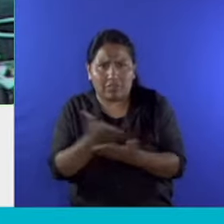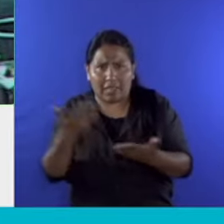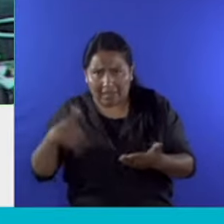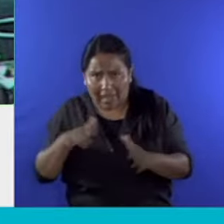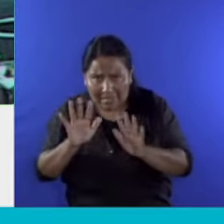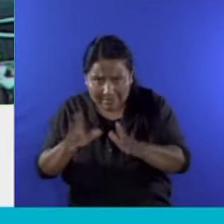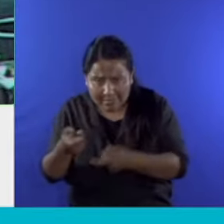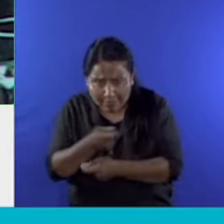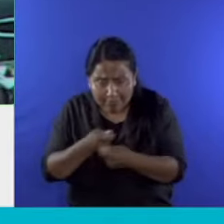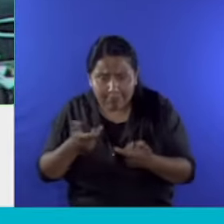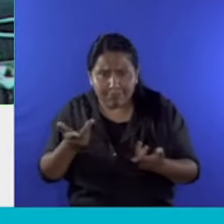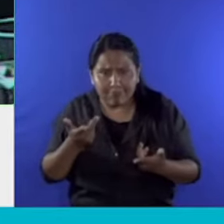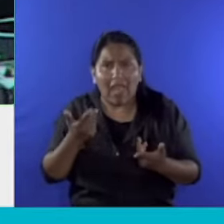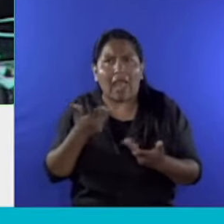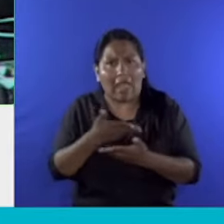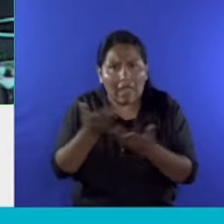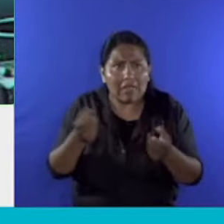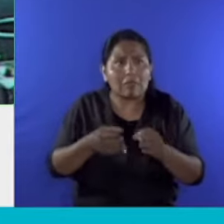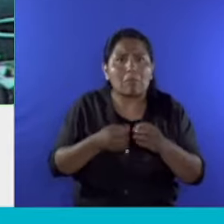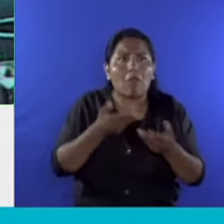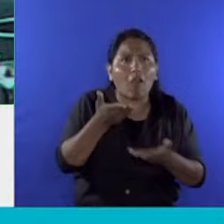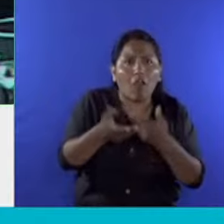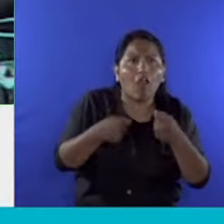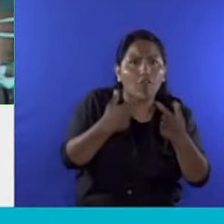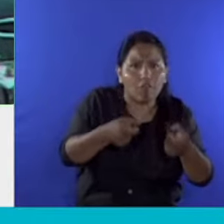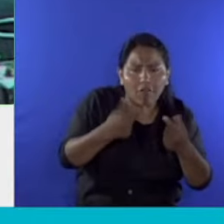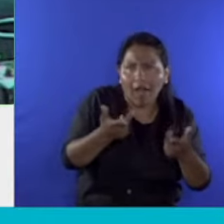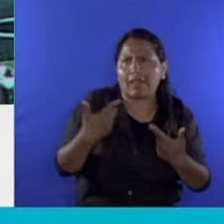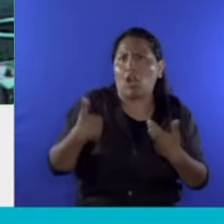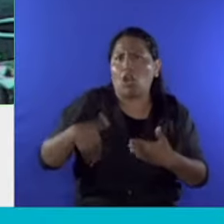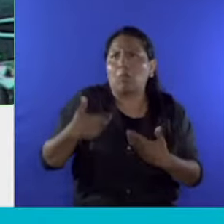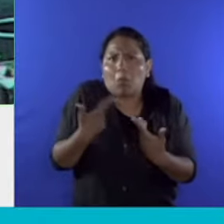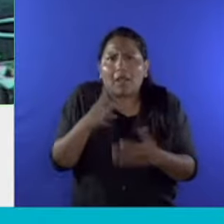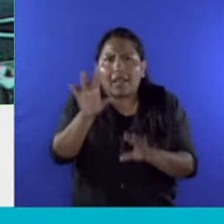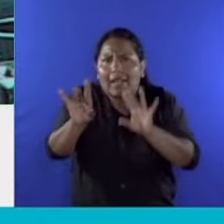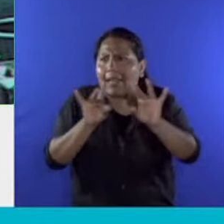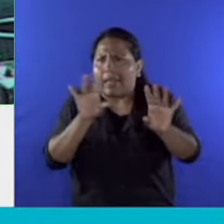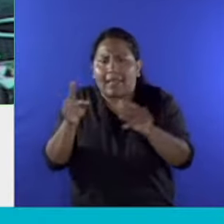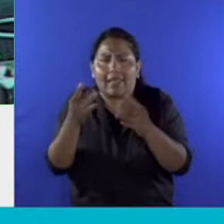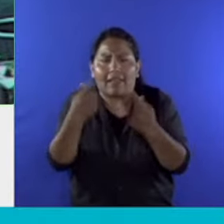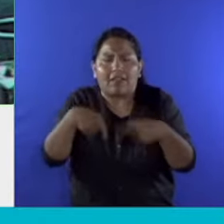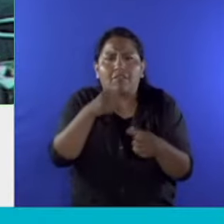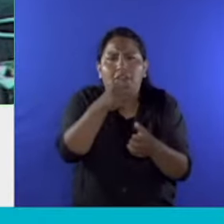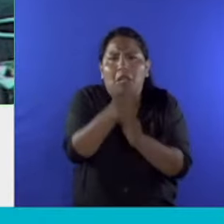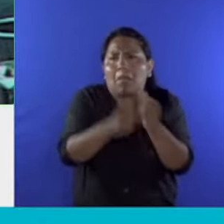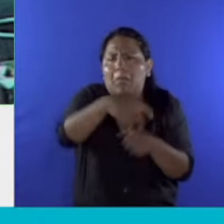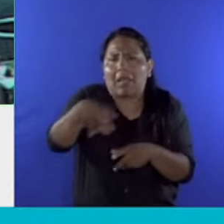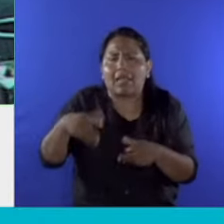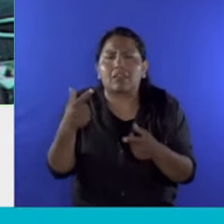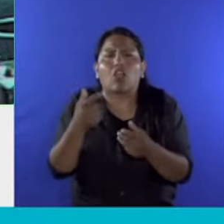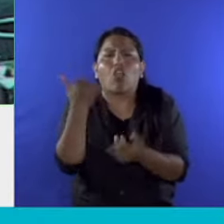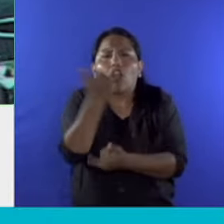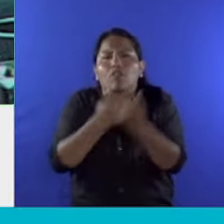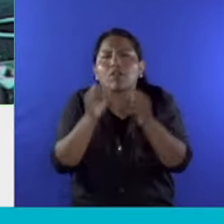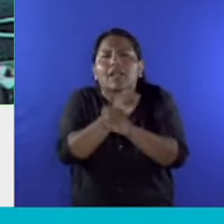argentina? ¿Hay libre concurrencia de ofertas? ¿Pueden los argentinos elegir entre distintos oferentes con información